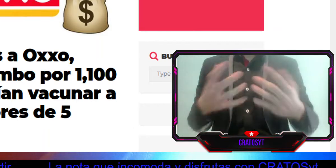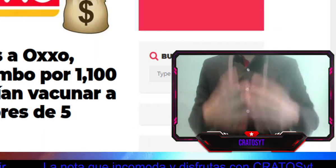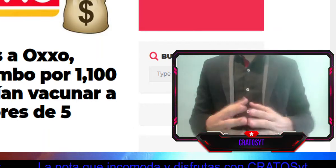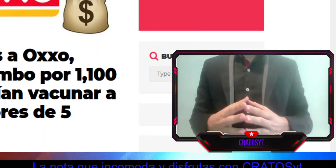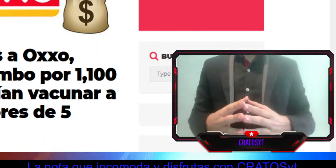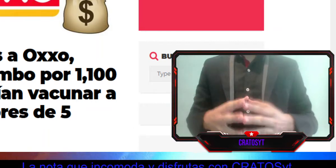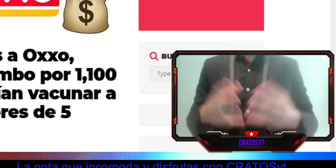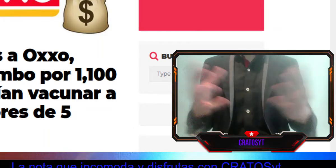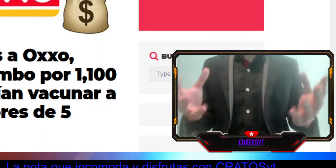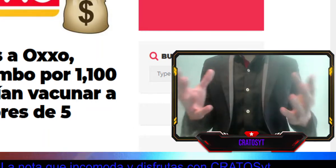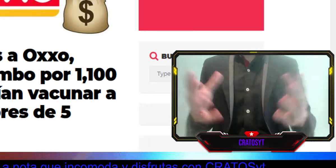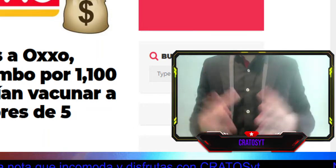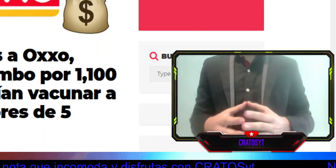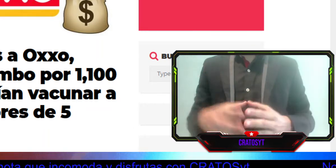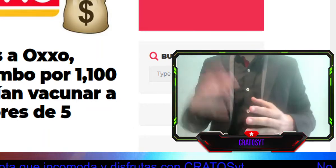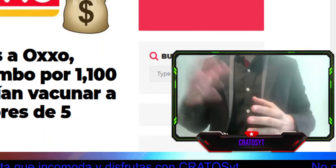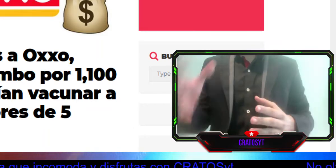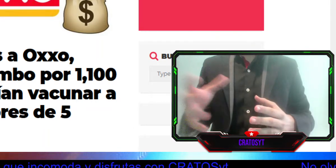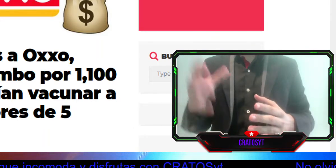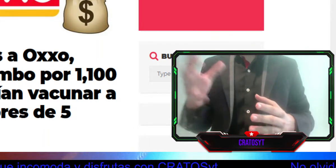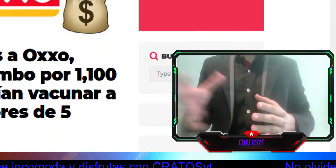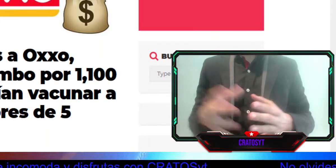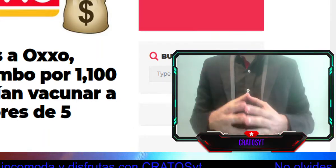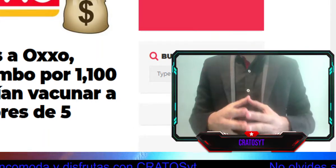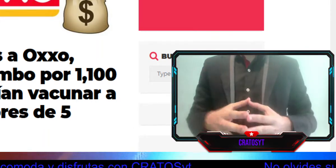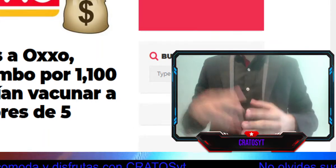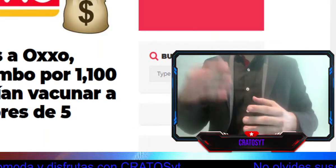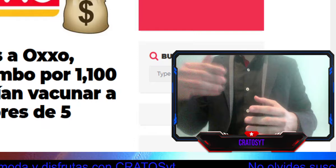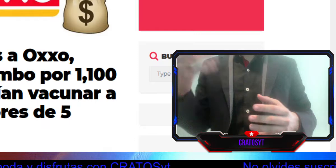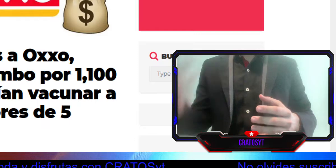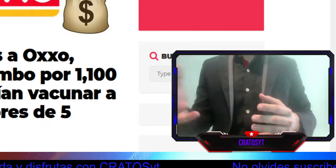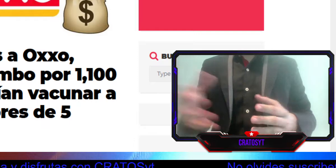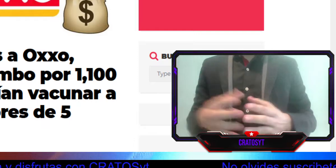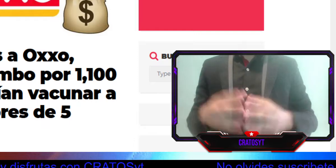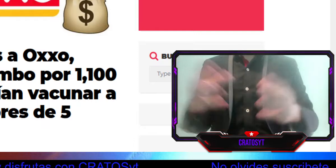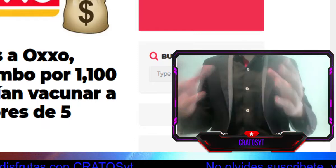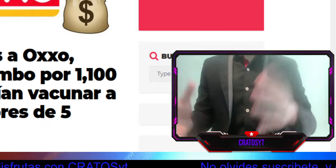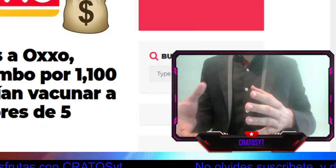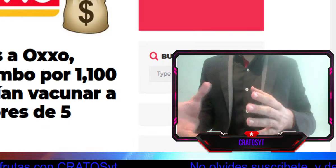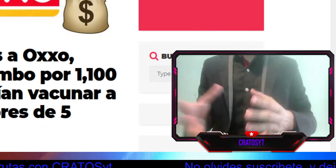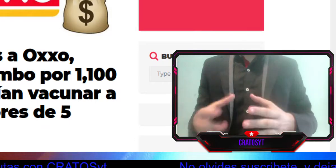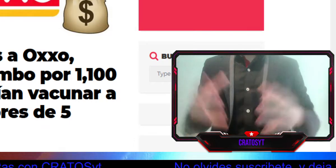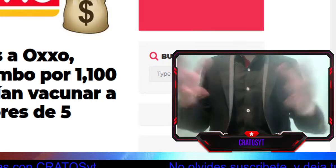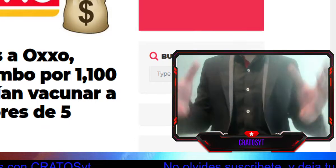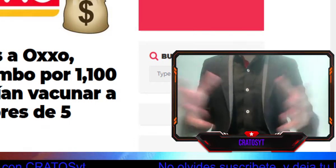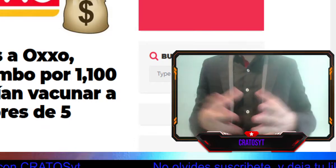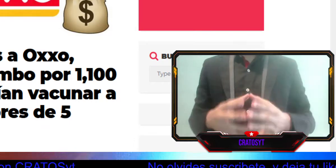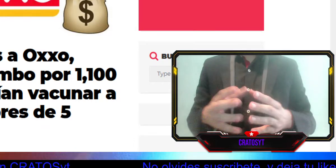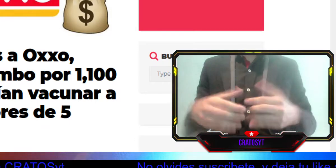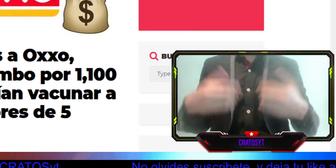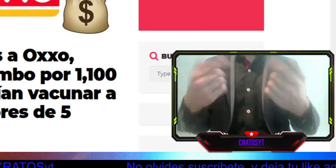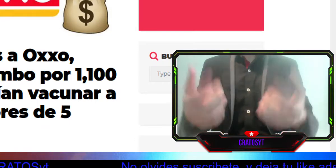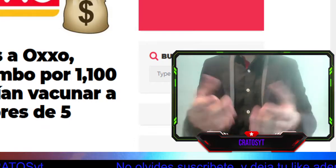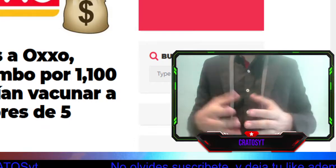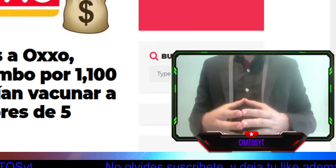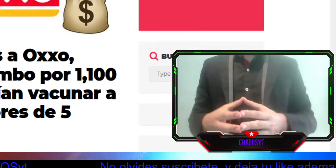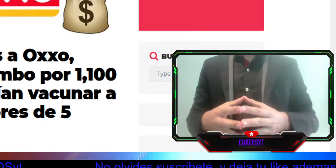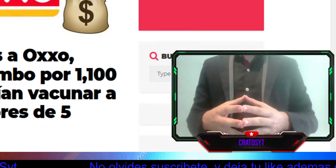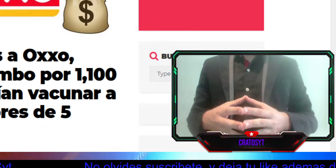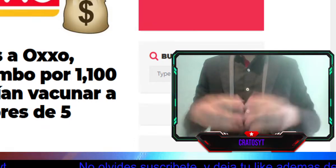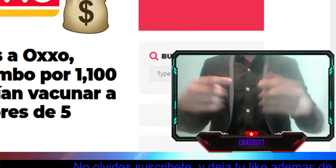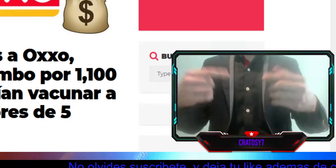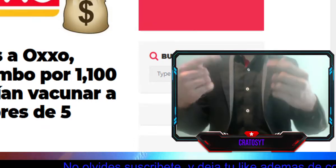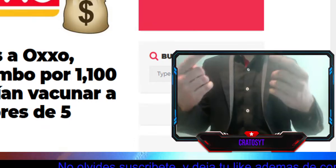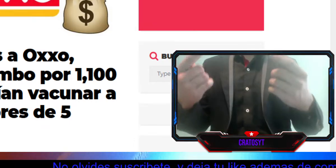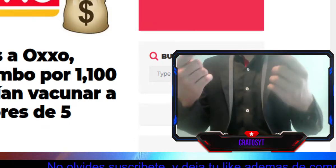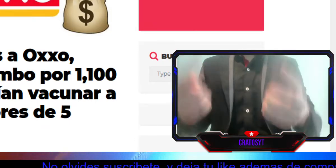energías intermitentes. ¿Esto qué quiere decir? Que dependen básicamente del clima para estar funcionando. Imagínense, si no tienes viento, pues